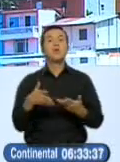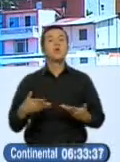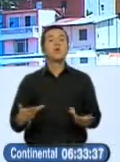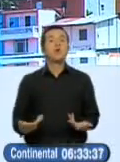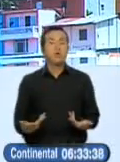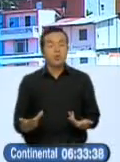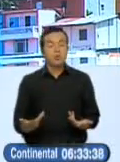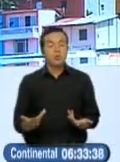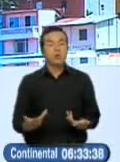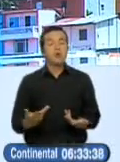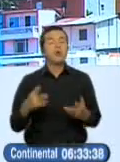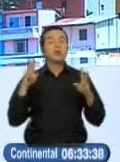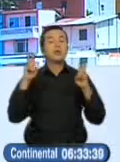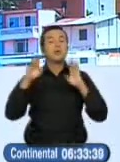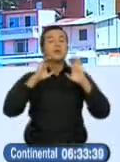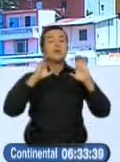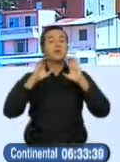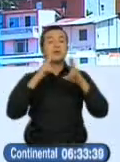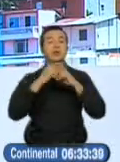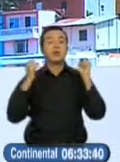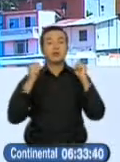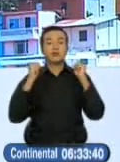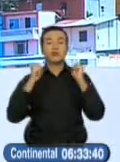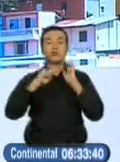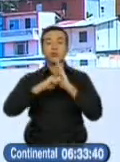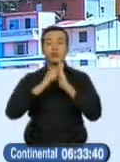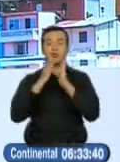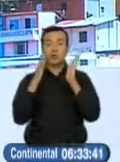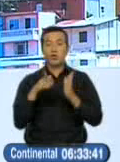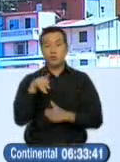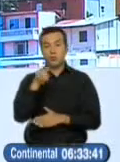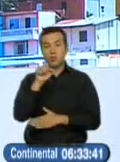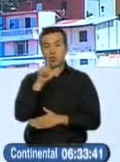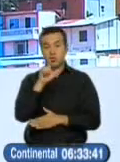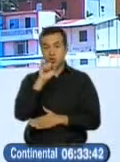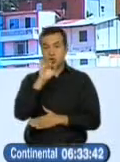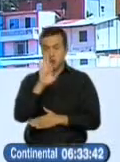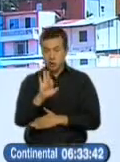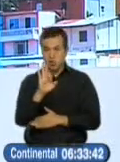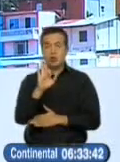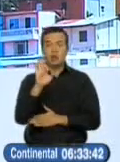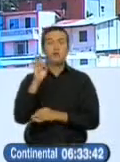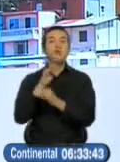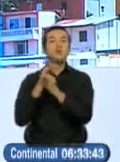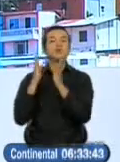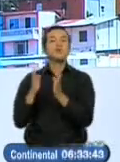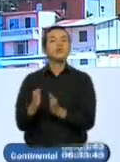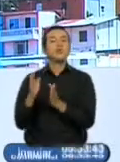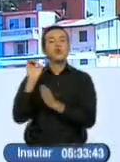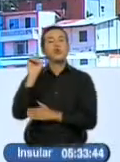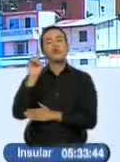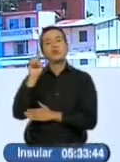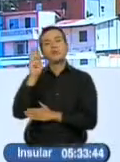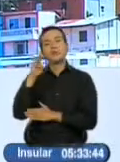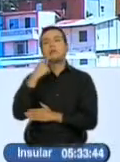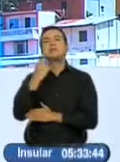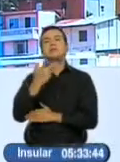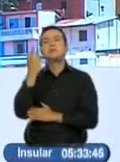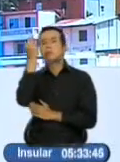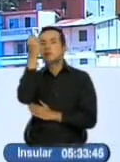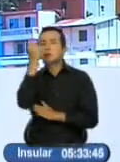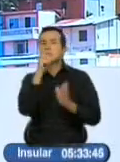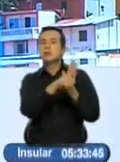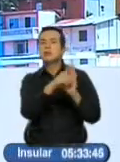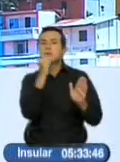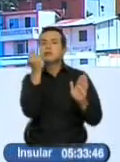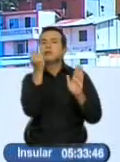supuestamente se correspondería a una conversación entre el excontralor del Estado, Carlos Poli, y un funcionario de Odebrecht. En dicha grabación se habla de los depósitos que